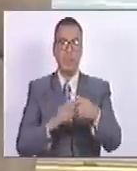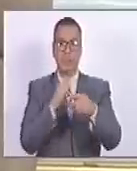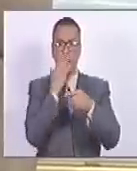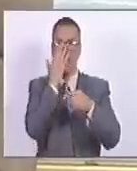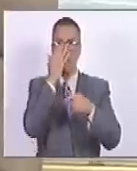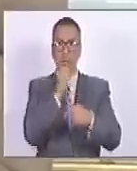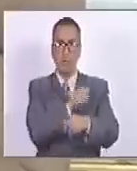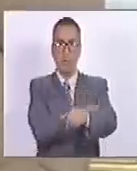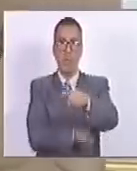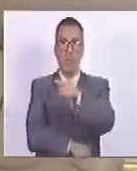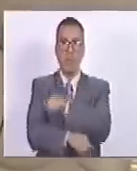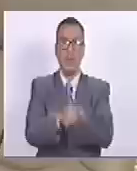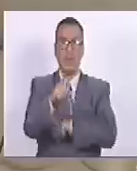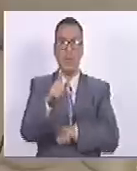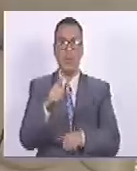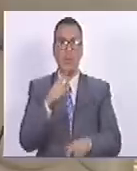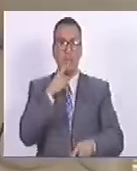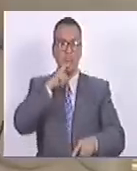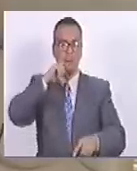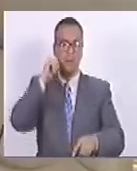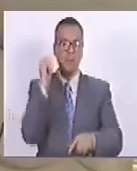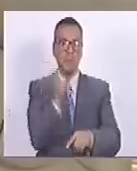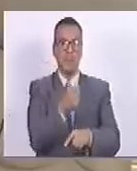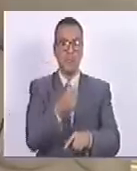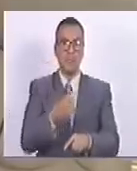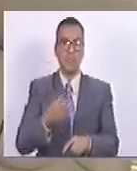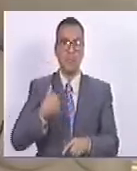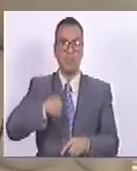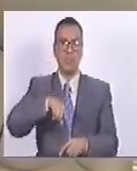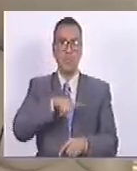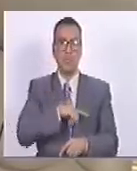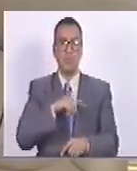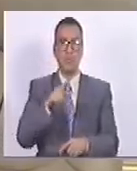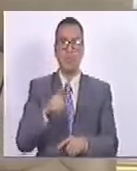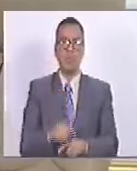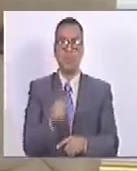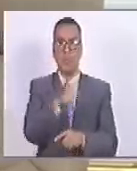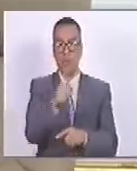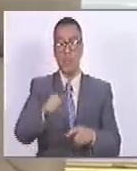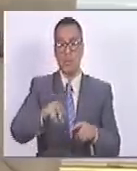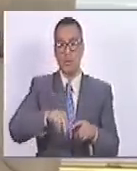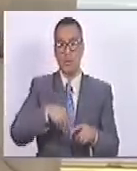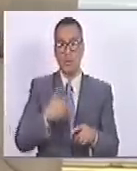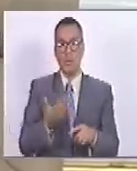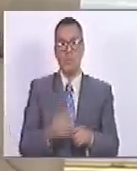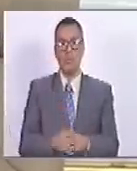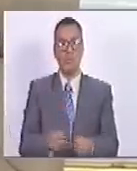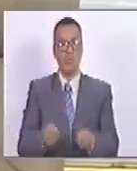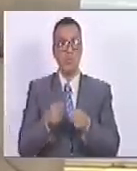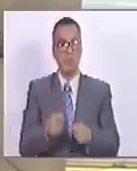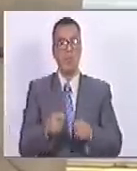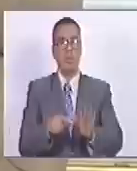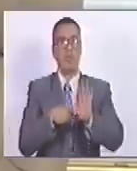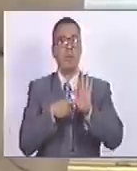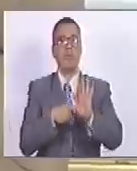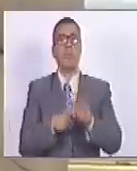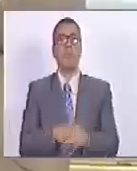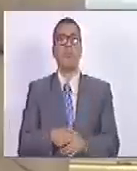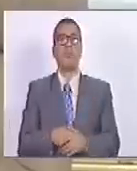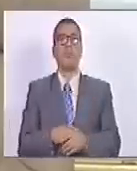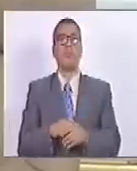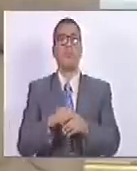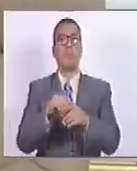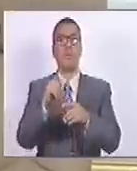Todavía. Y por eso nos odian. Y por eso cada vez que pueden intentan mostrar unos